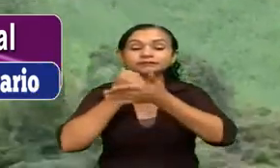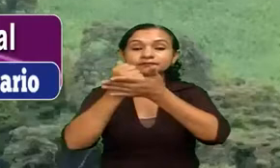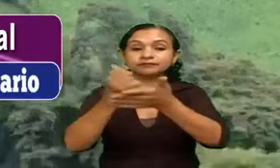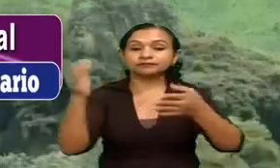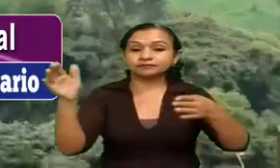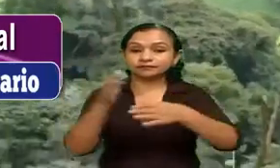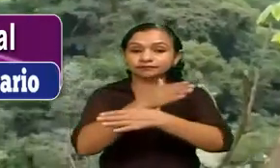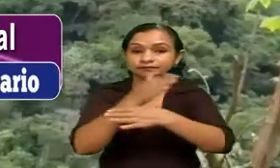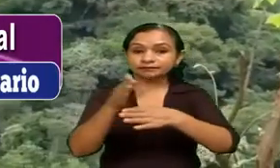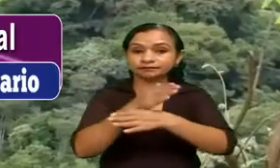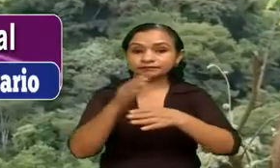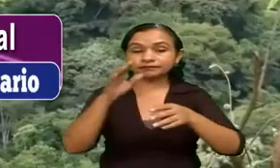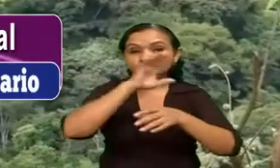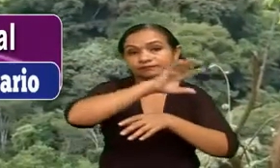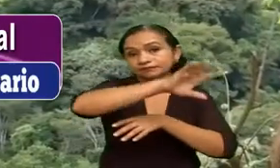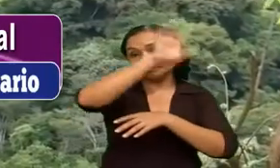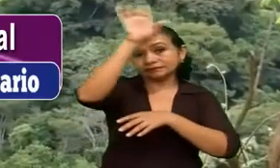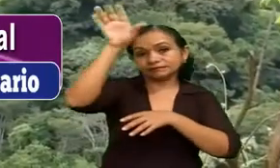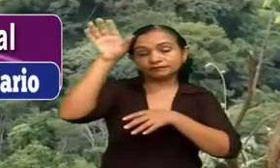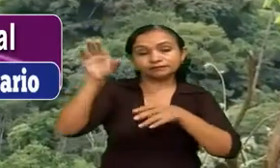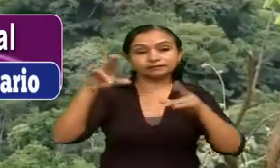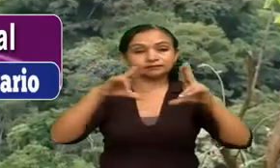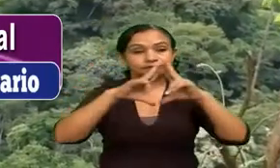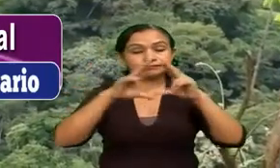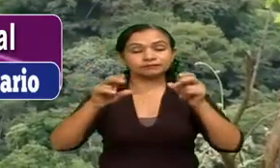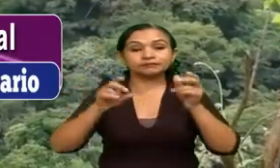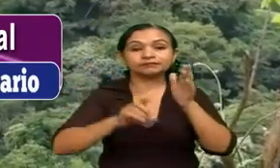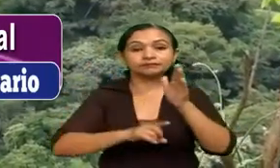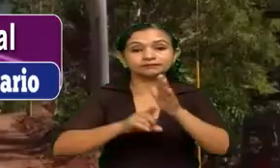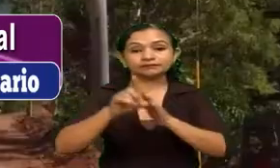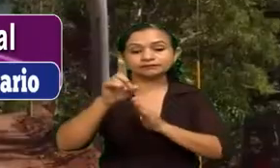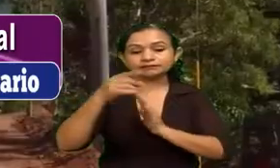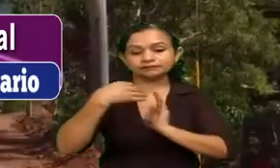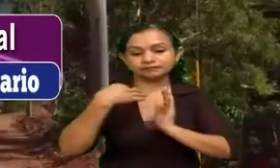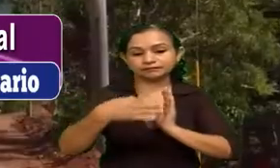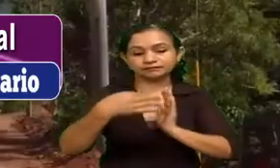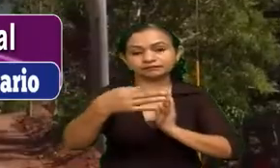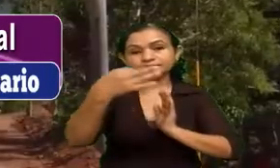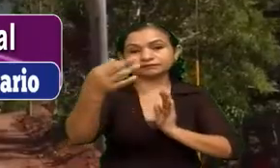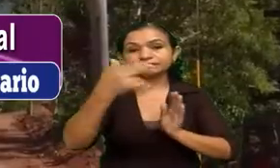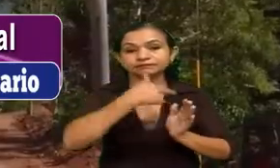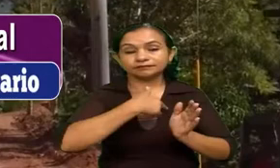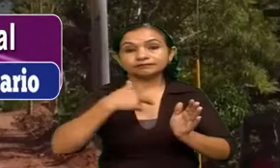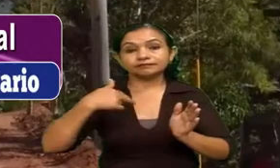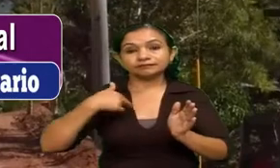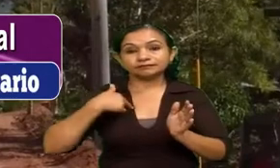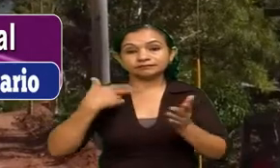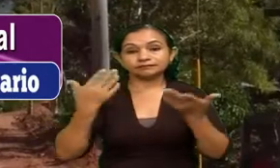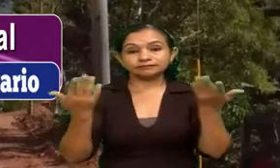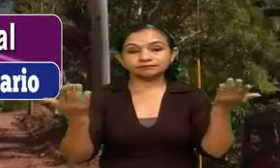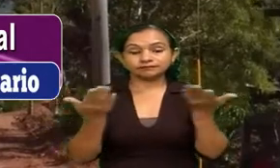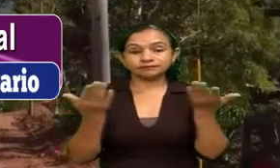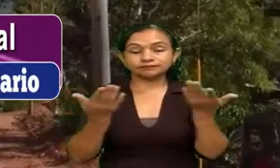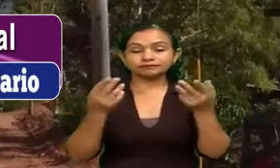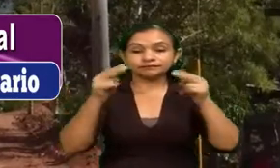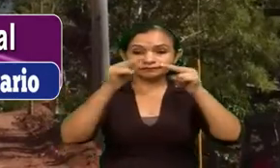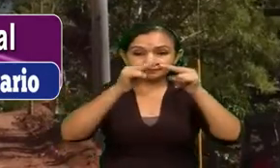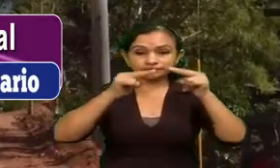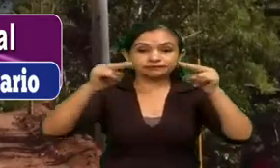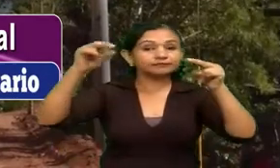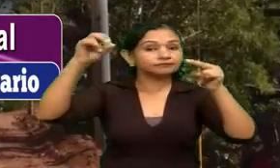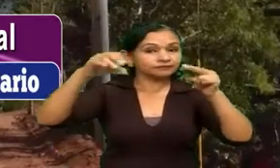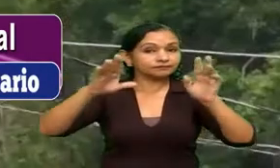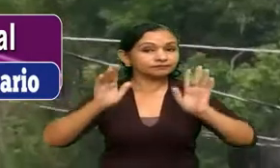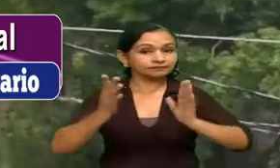diferentes ciudades, departamentos, para el desarrollo a futuro de incremento de energía.